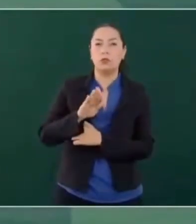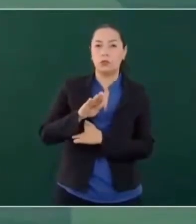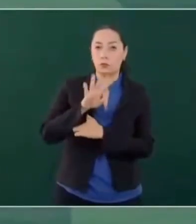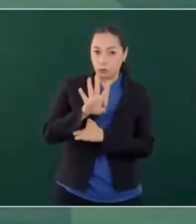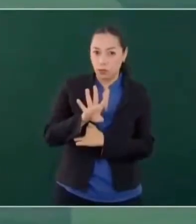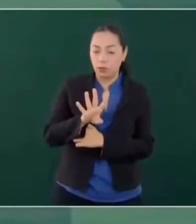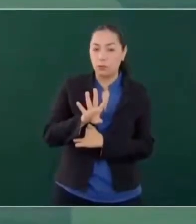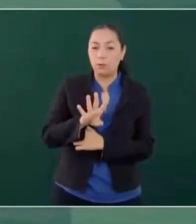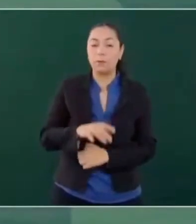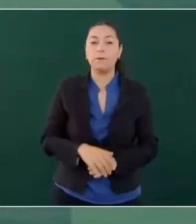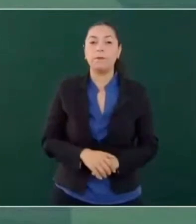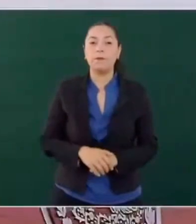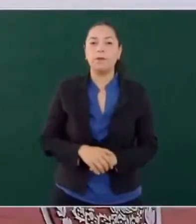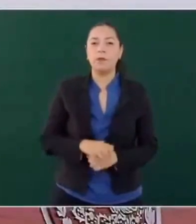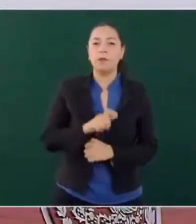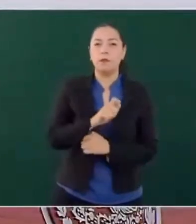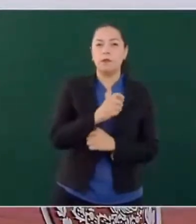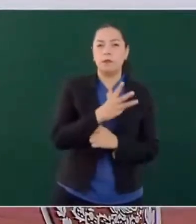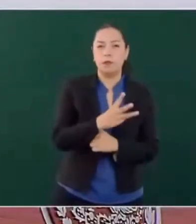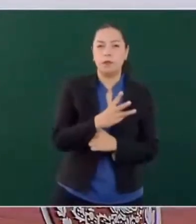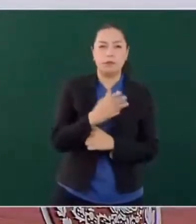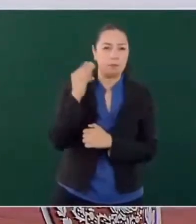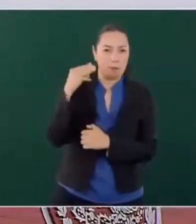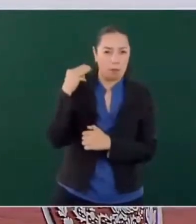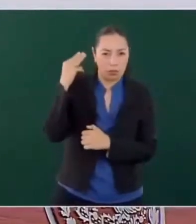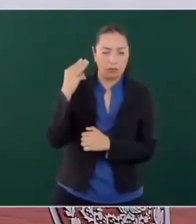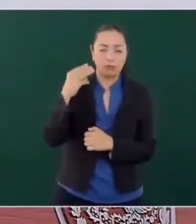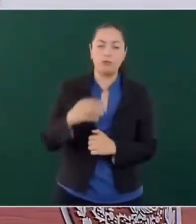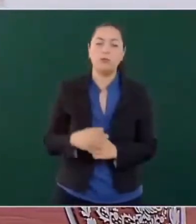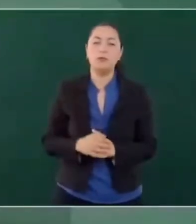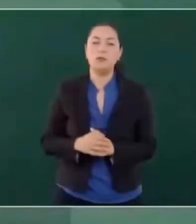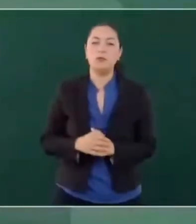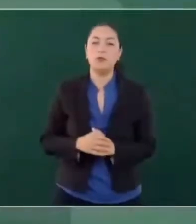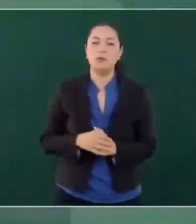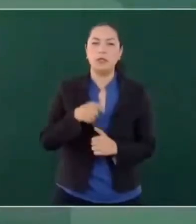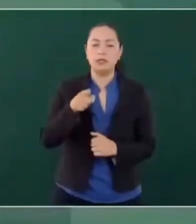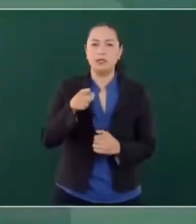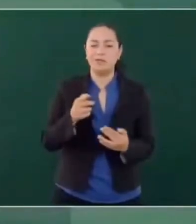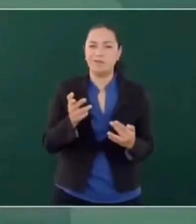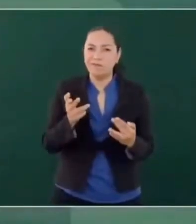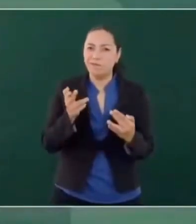1994, 23 de marzo, que asesinan